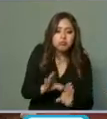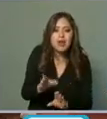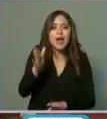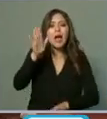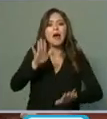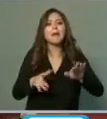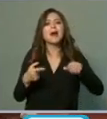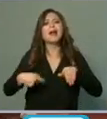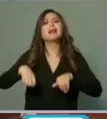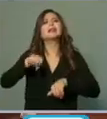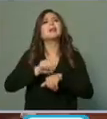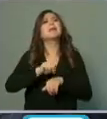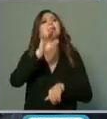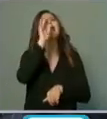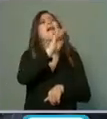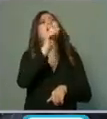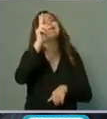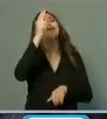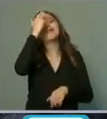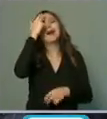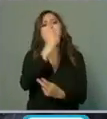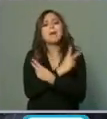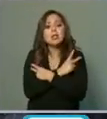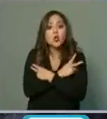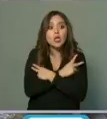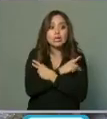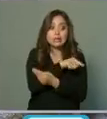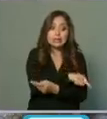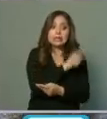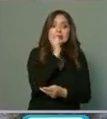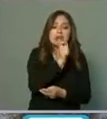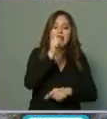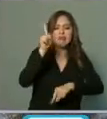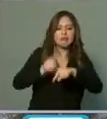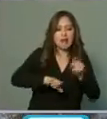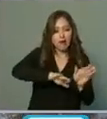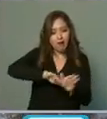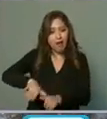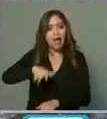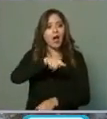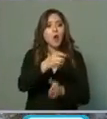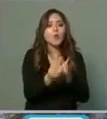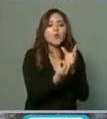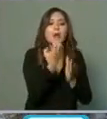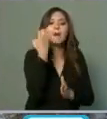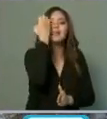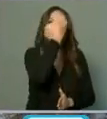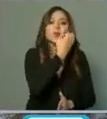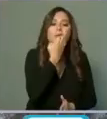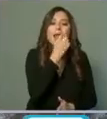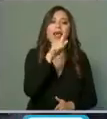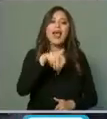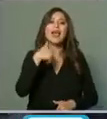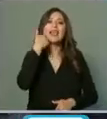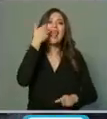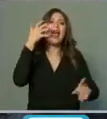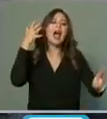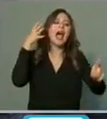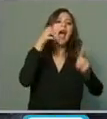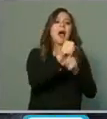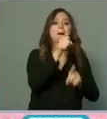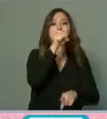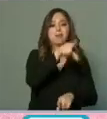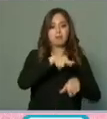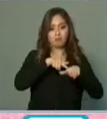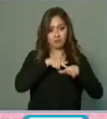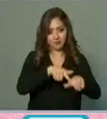estar acordando de las vacaciones para motivarlos y que este ciclo escolar pues lo retomen, como decíamos, con nuevos sueños y bríos. Así es. Bueno, mira,